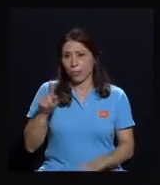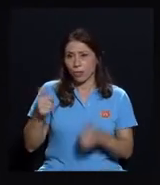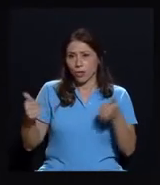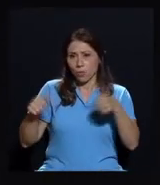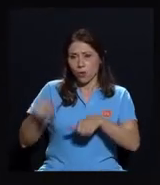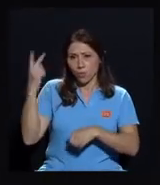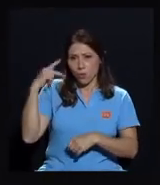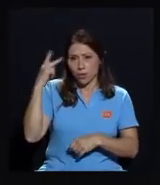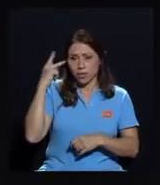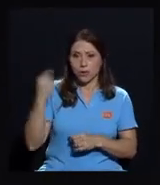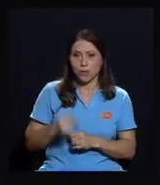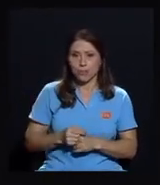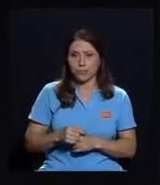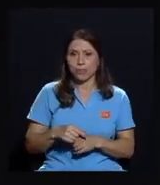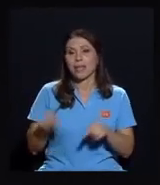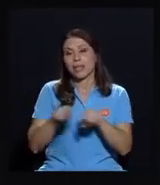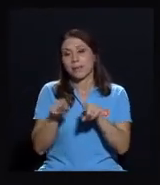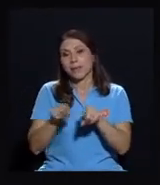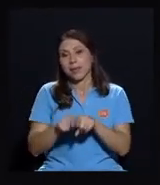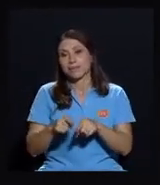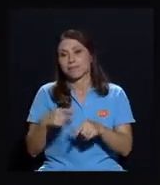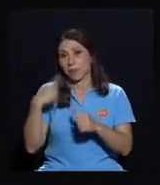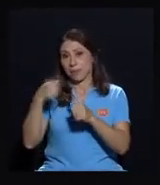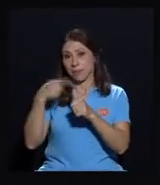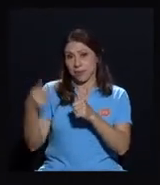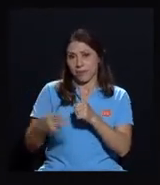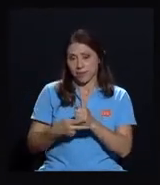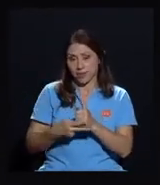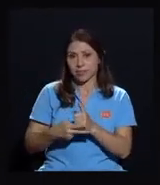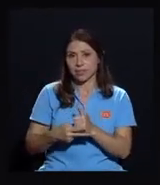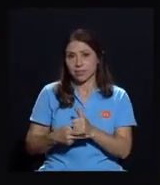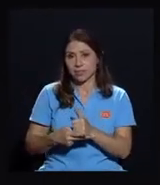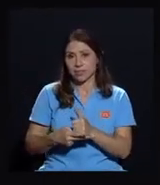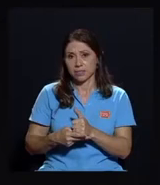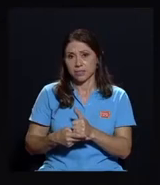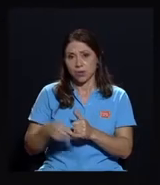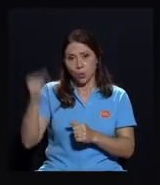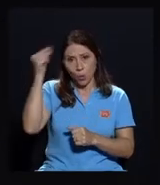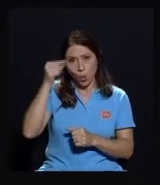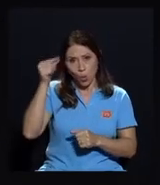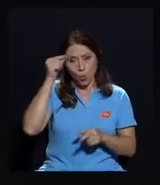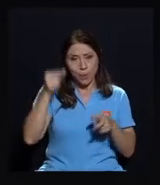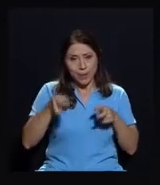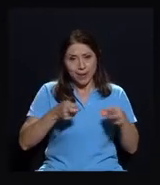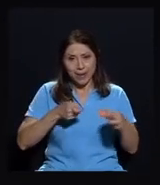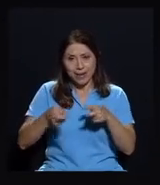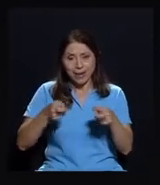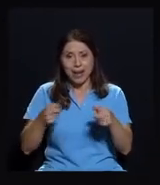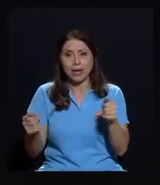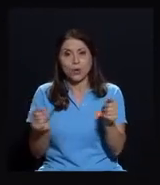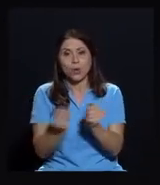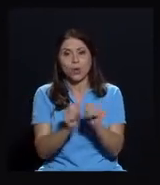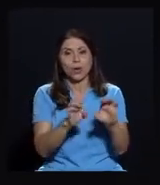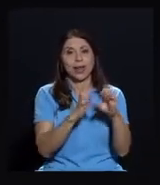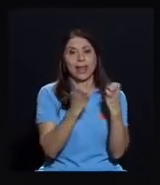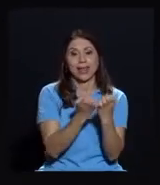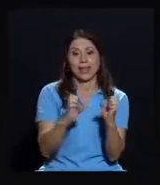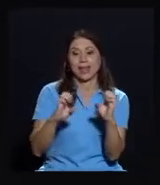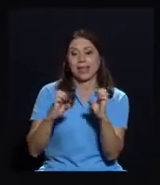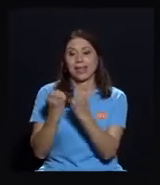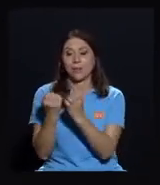otra cosa es por primera vez gobernar con equipos que vienen de